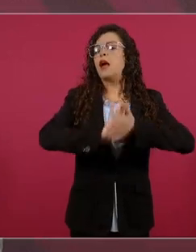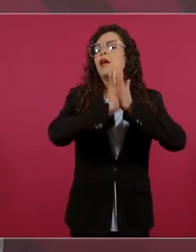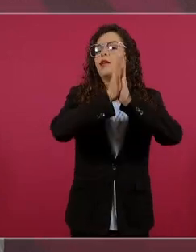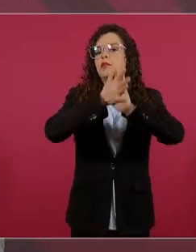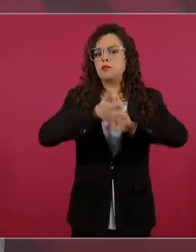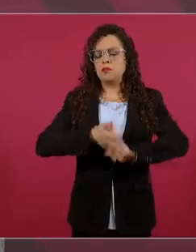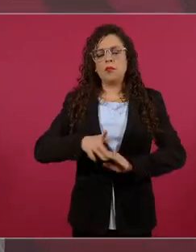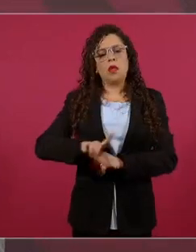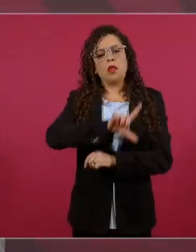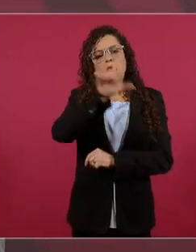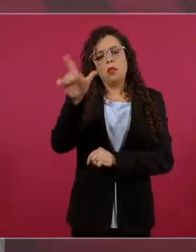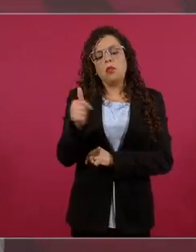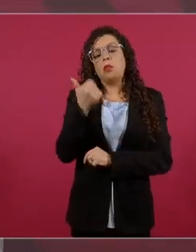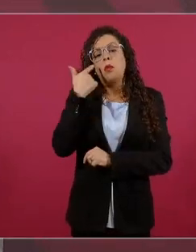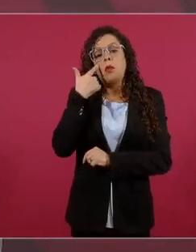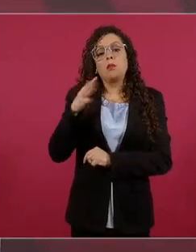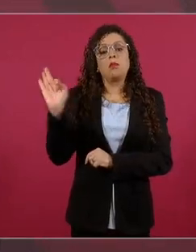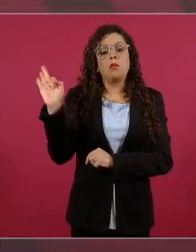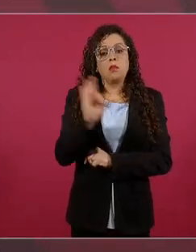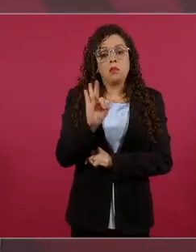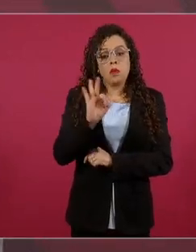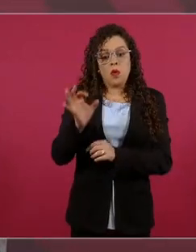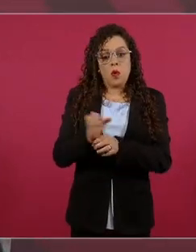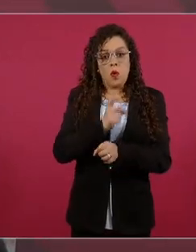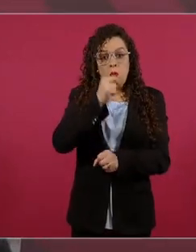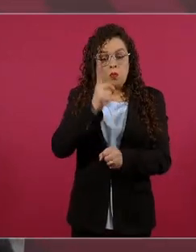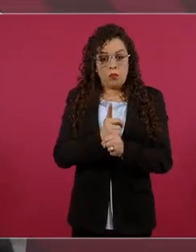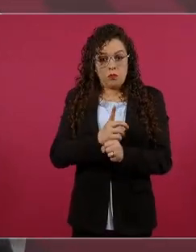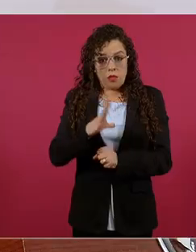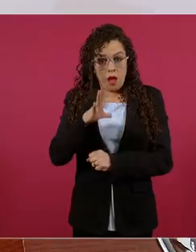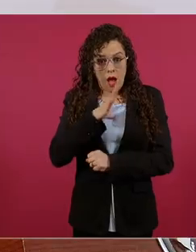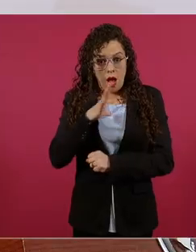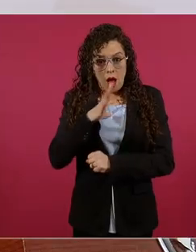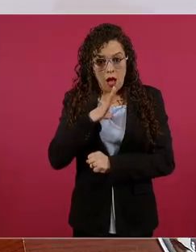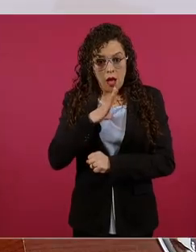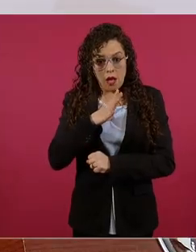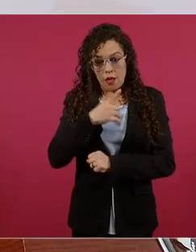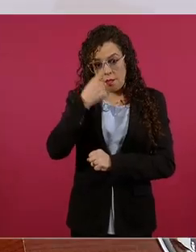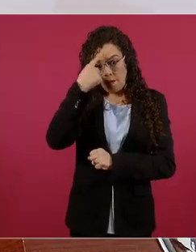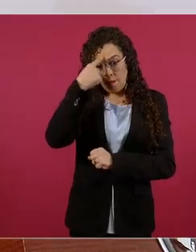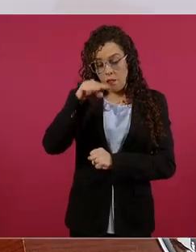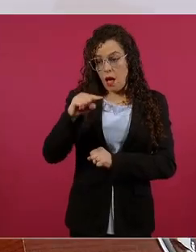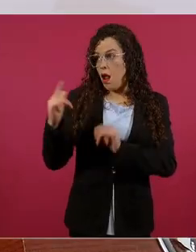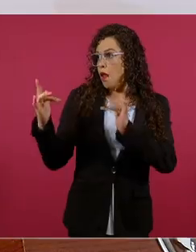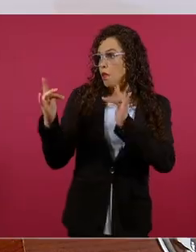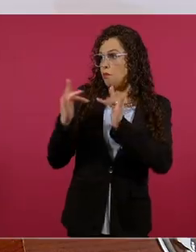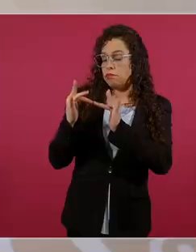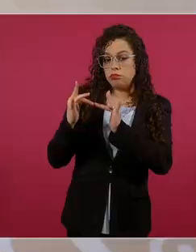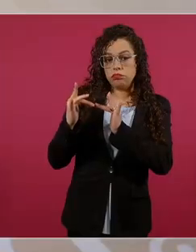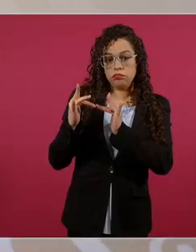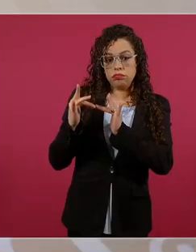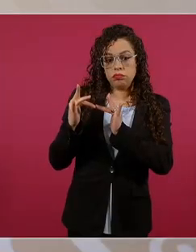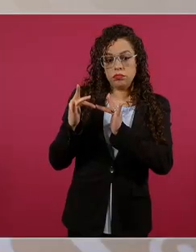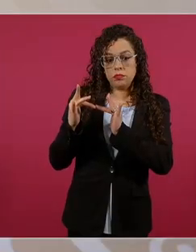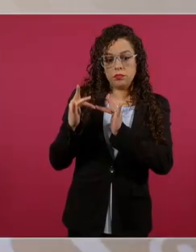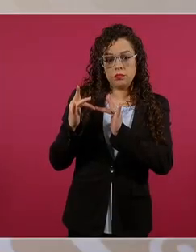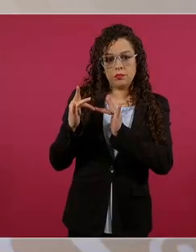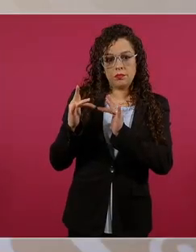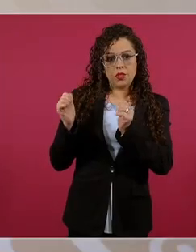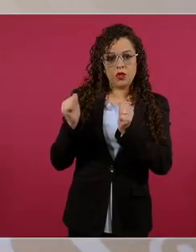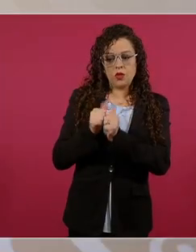con la presidenta Claudia Sheinbaum, que es una